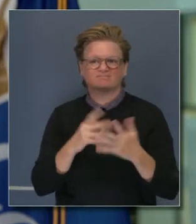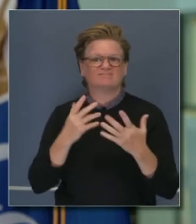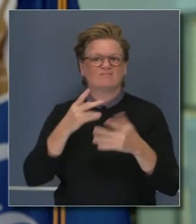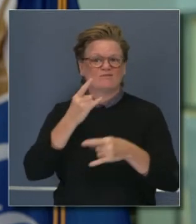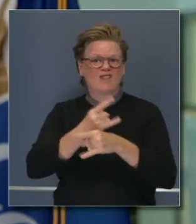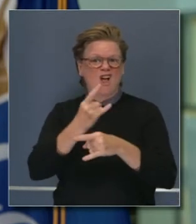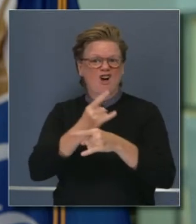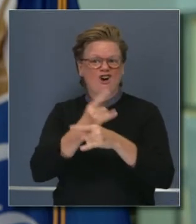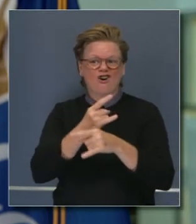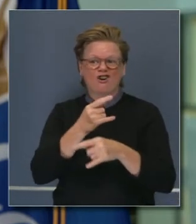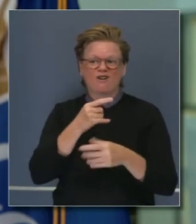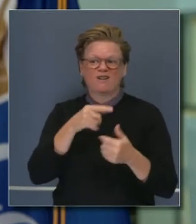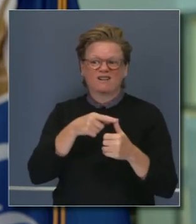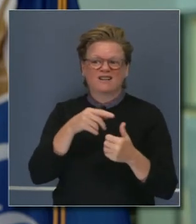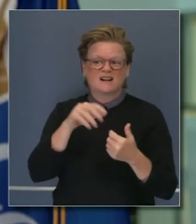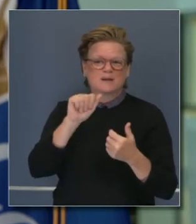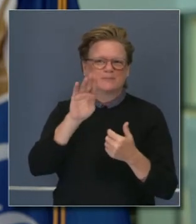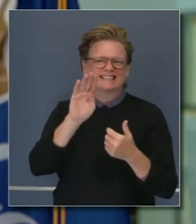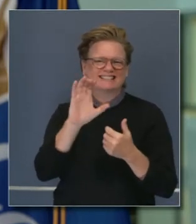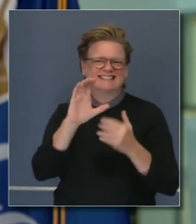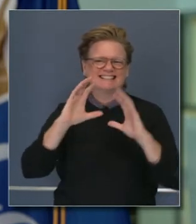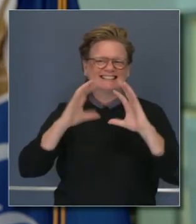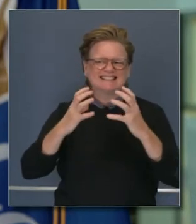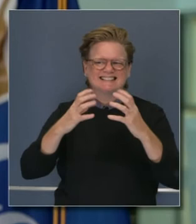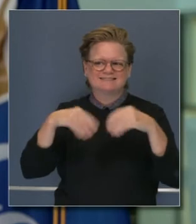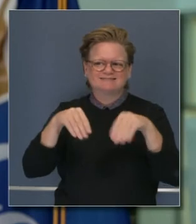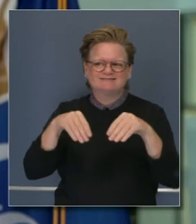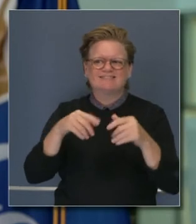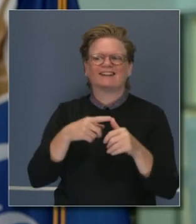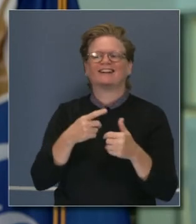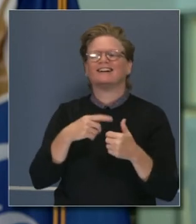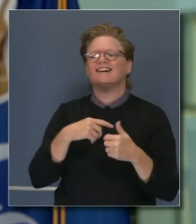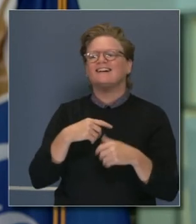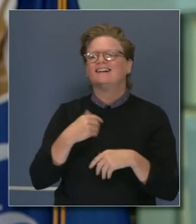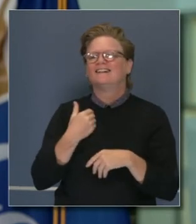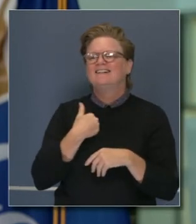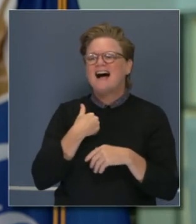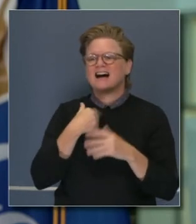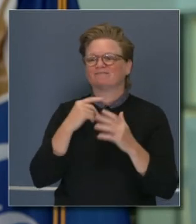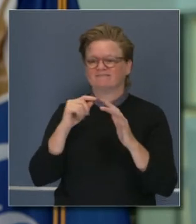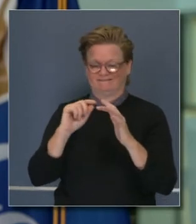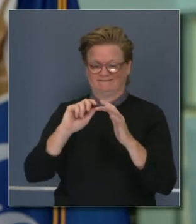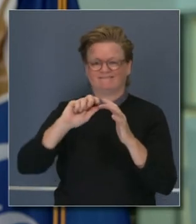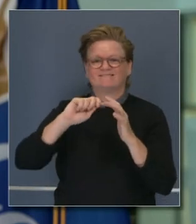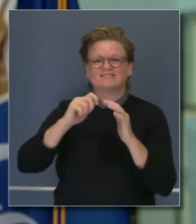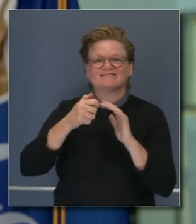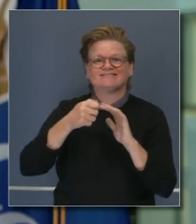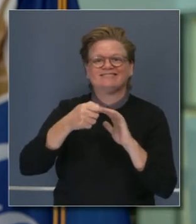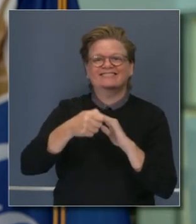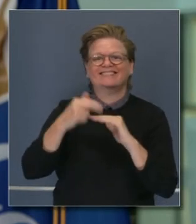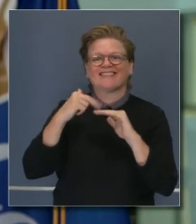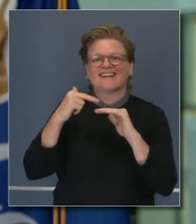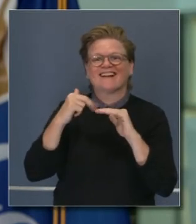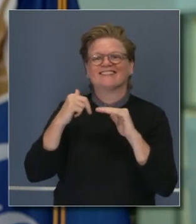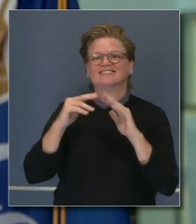específicamente control de bebidas alcohólicas, pero también en el sector de salones de belleza.